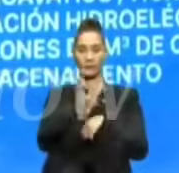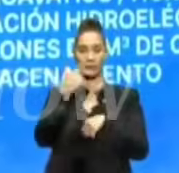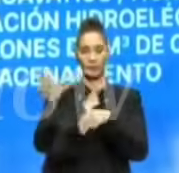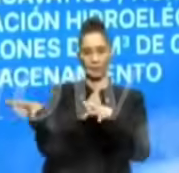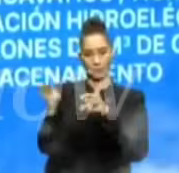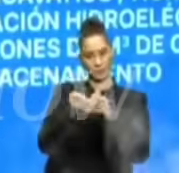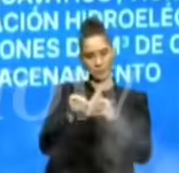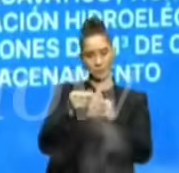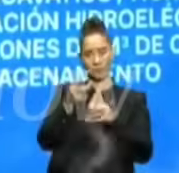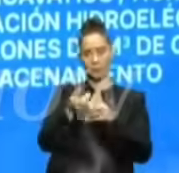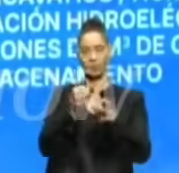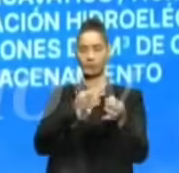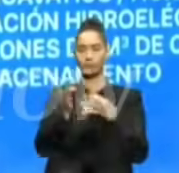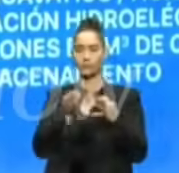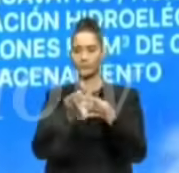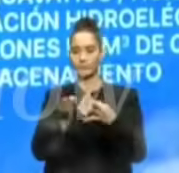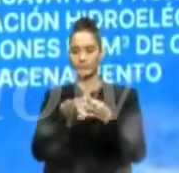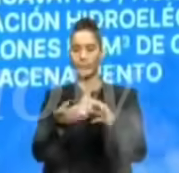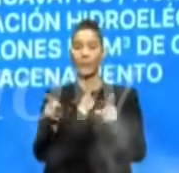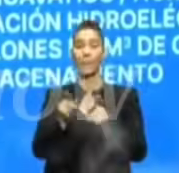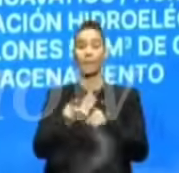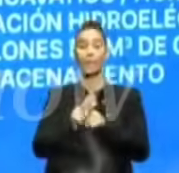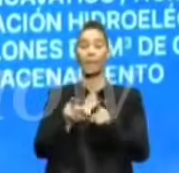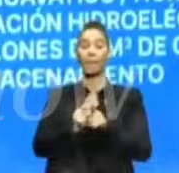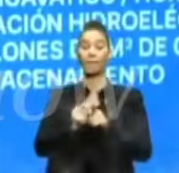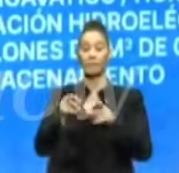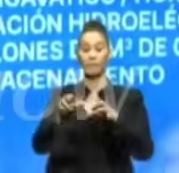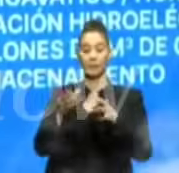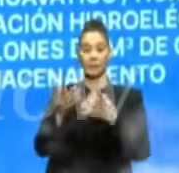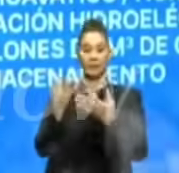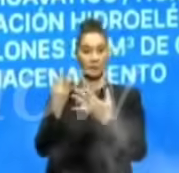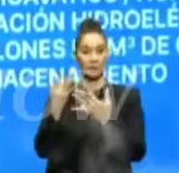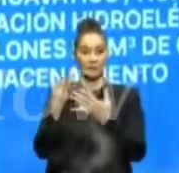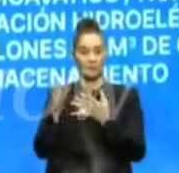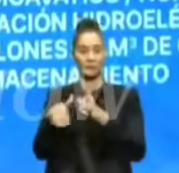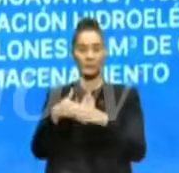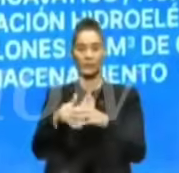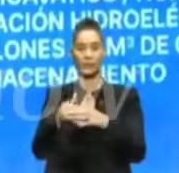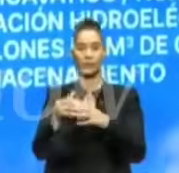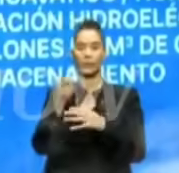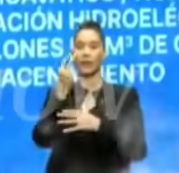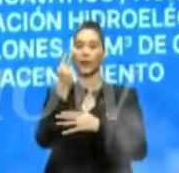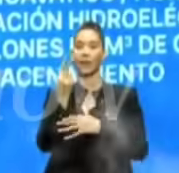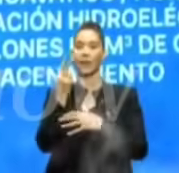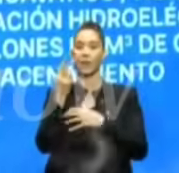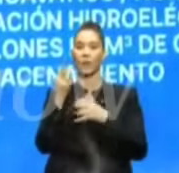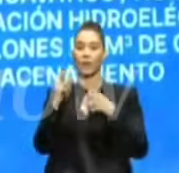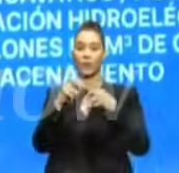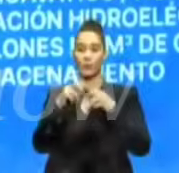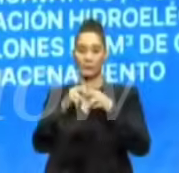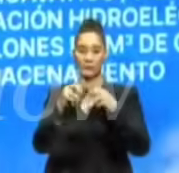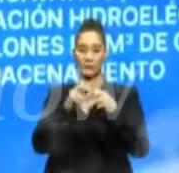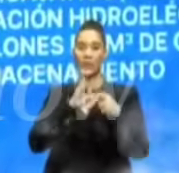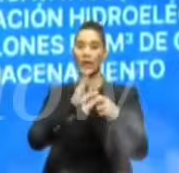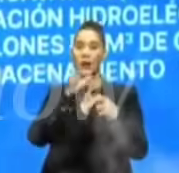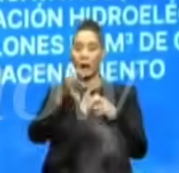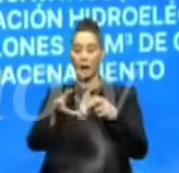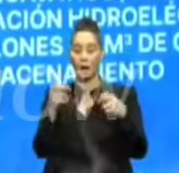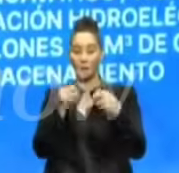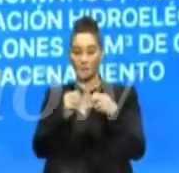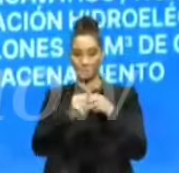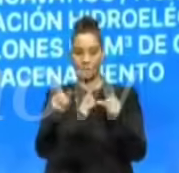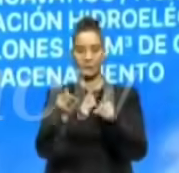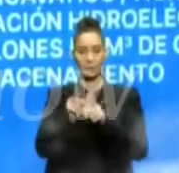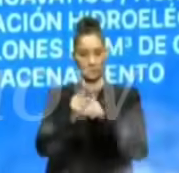sumarle a lo que usted planteó que también está en proceso de licitación la dos generadoras hidroeléctrica o sea que eso es un